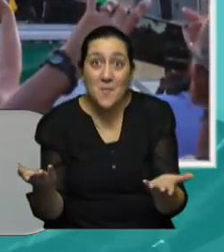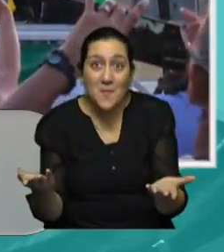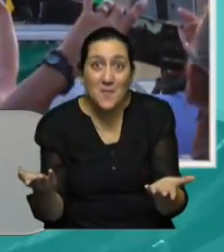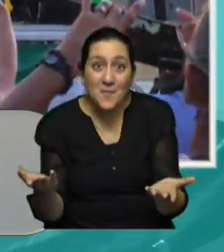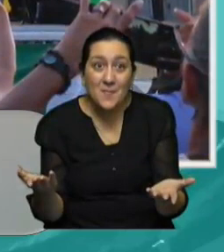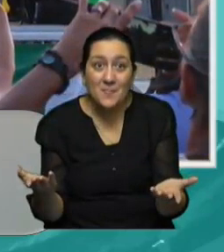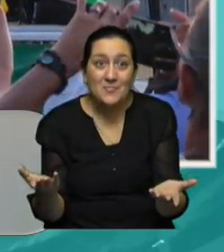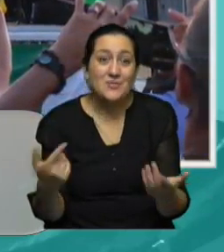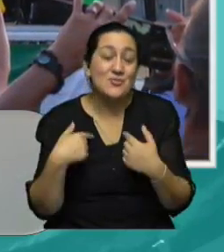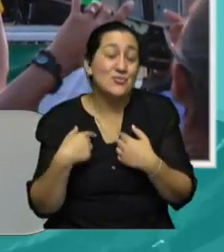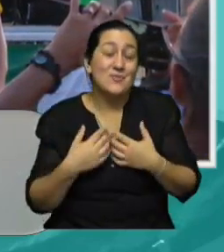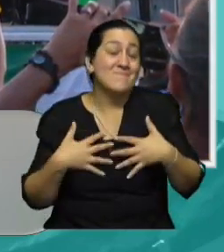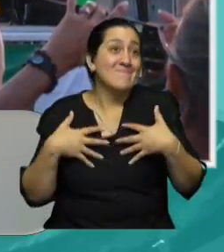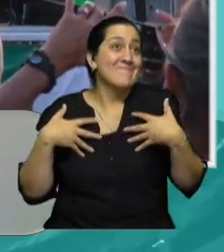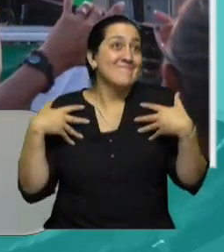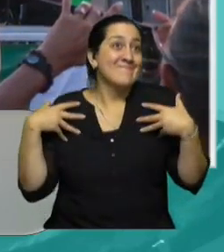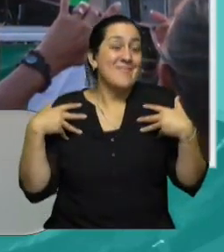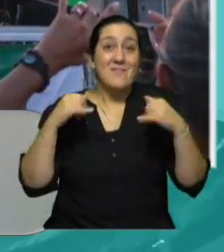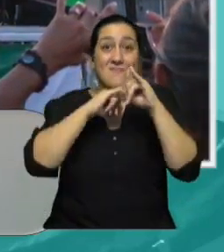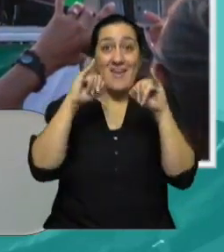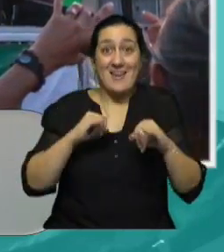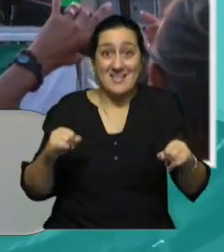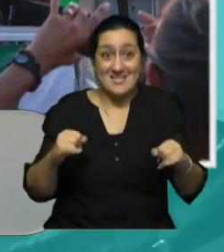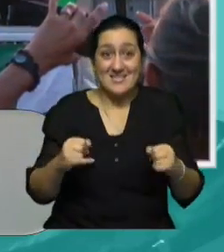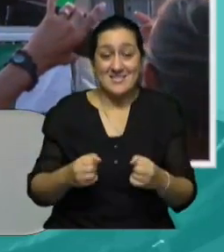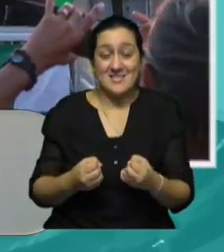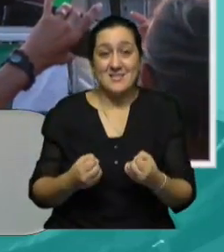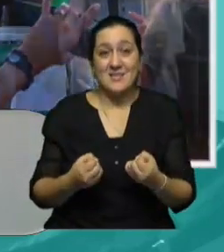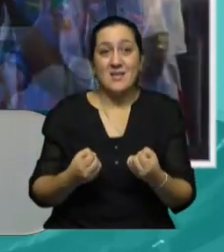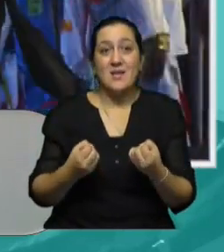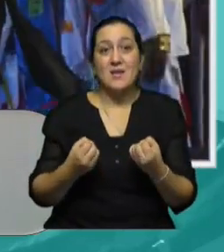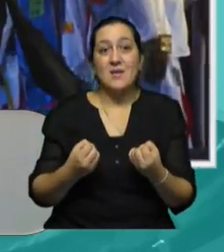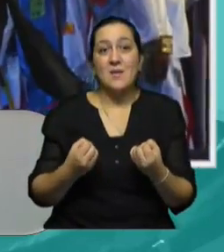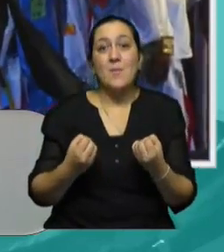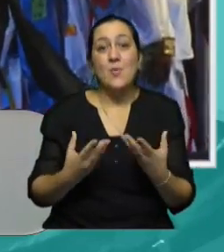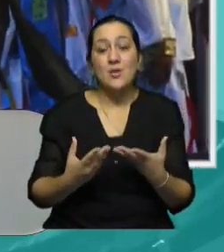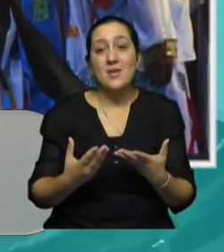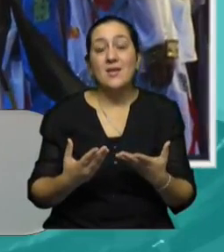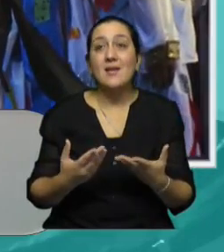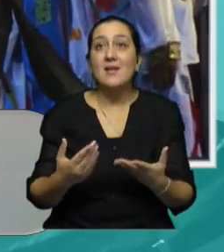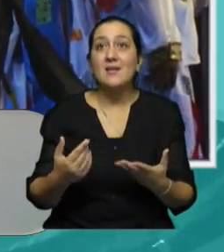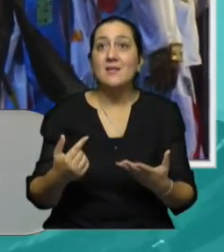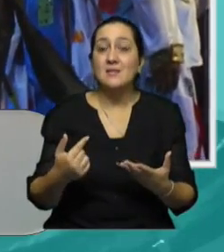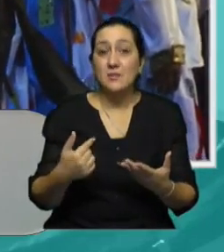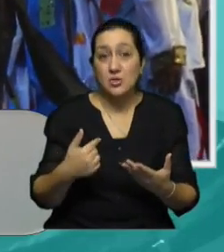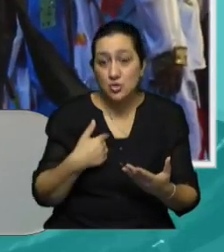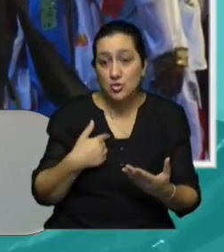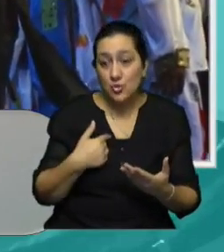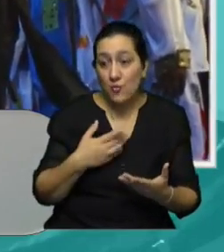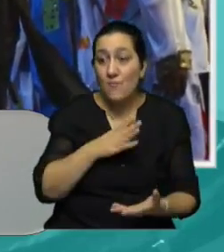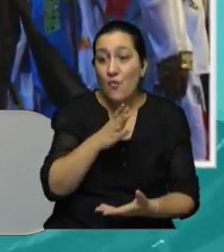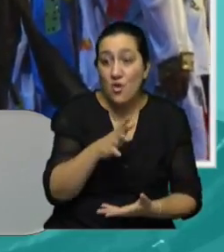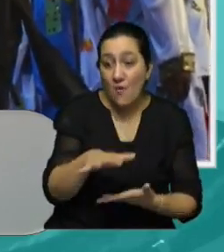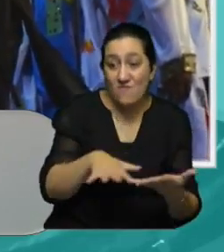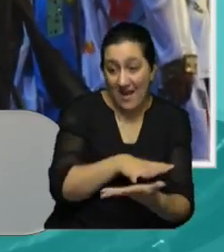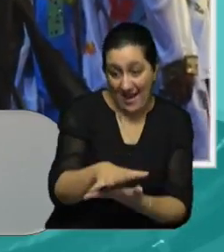no puedo hacer otra cosa que emocionarme y estremecerme en relación a la proyección. A lo que pasa cuando te metes en el barrio, cuando te metes